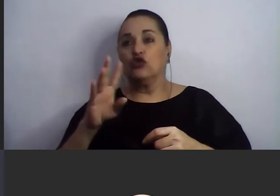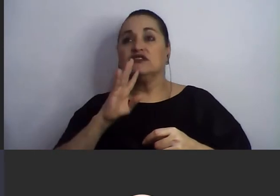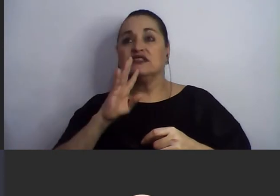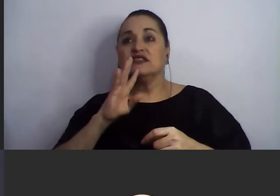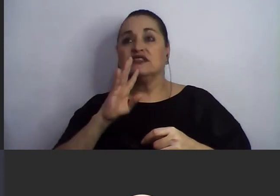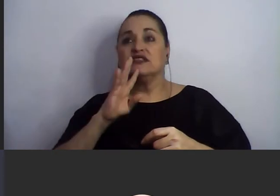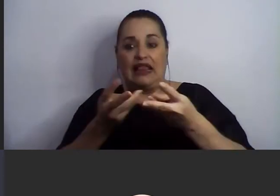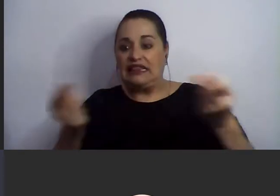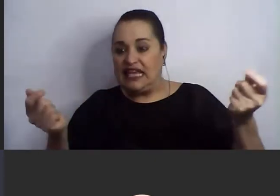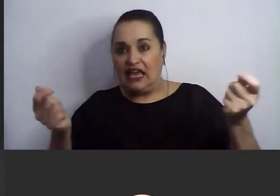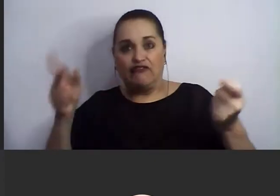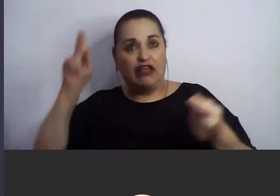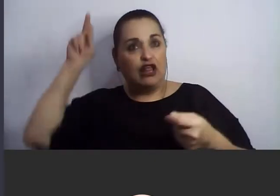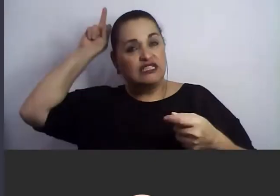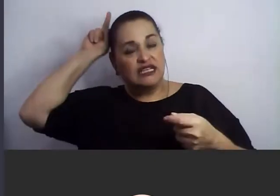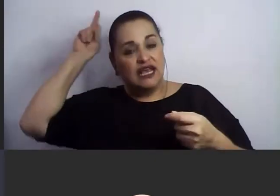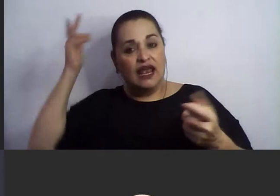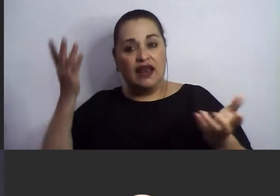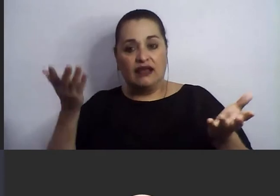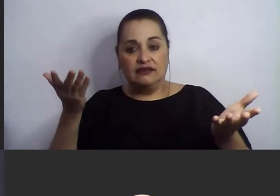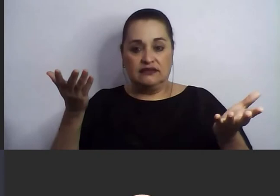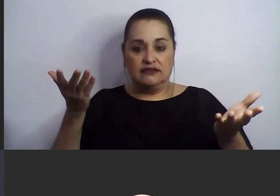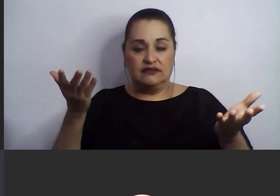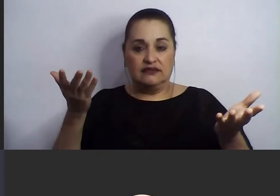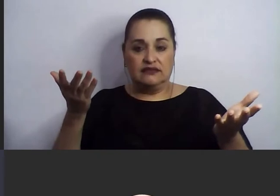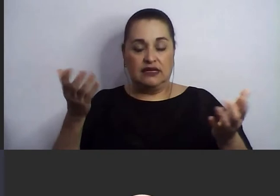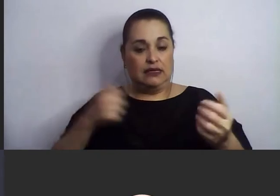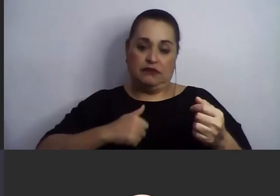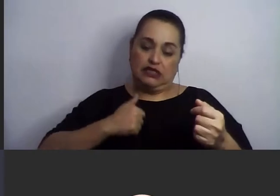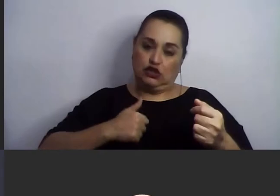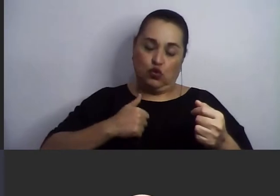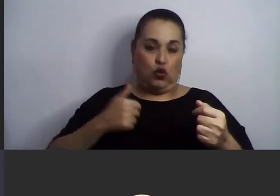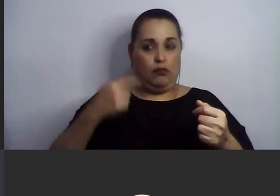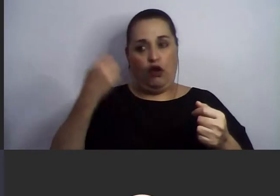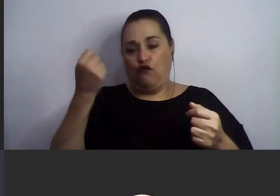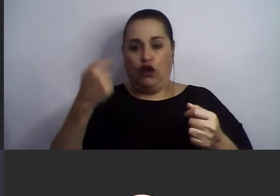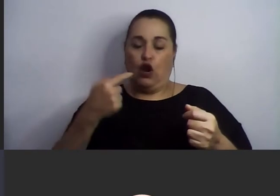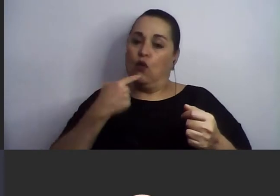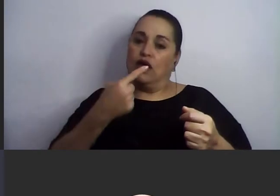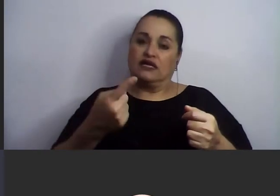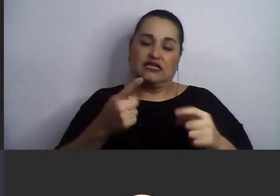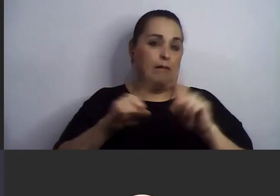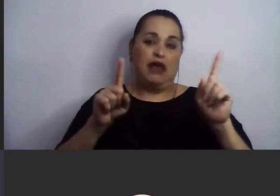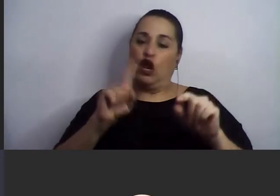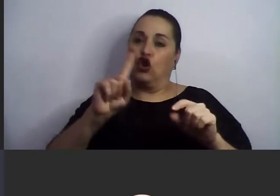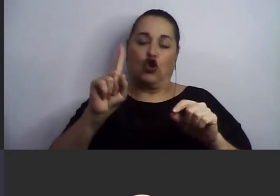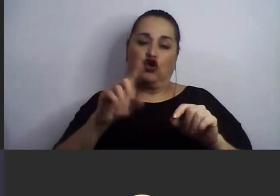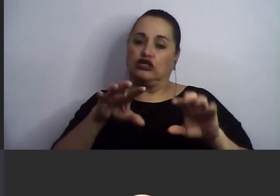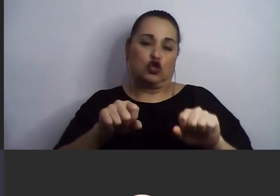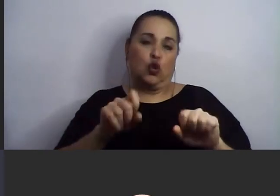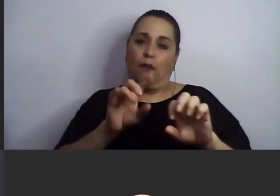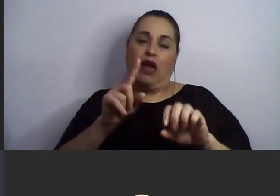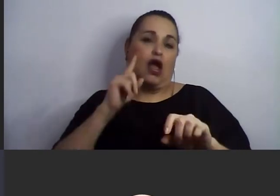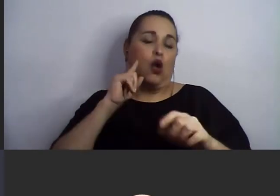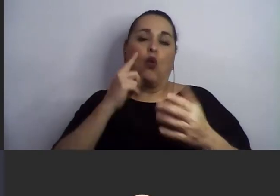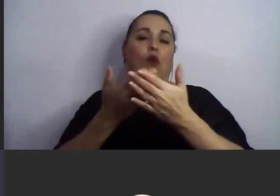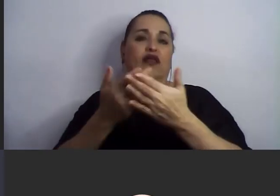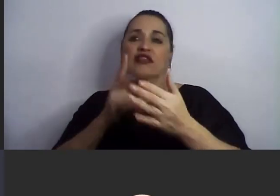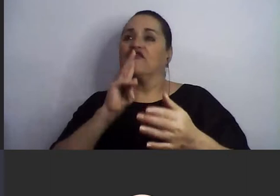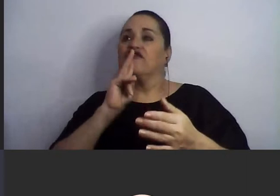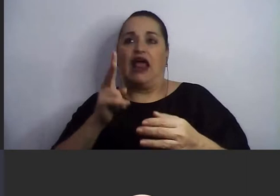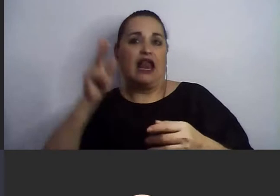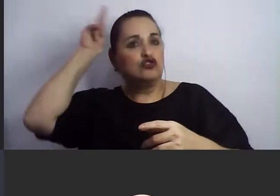tierra de los indígenas y disculpe lo fuerte que lo voy a decir pero no se están tomando en cuenta realmente a